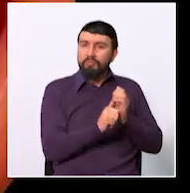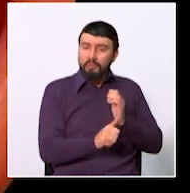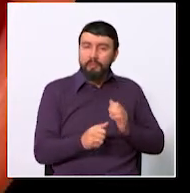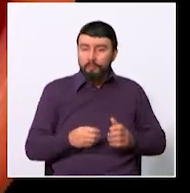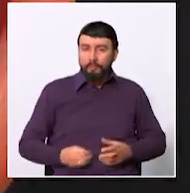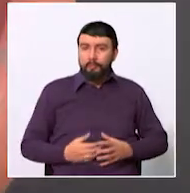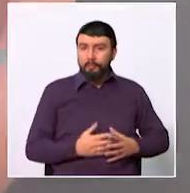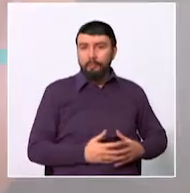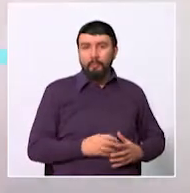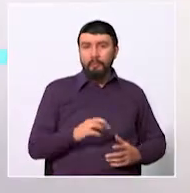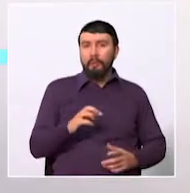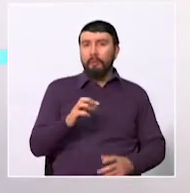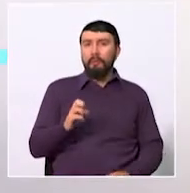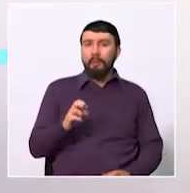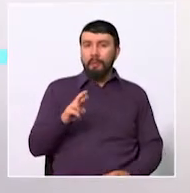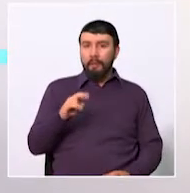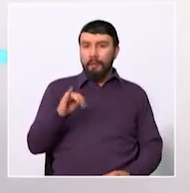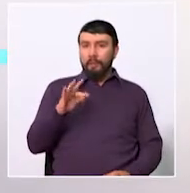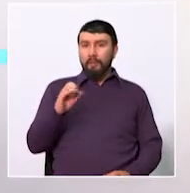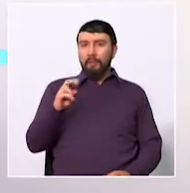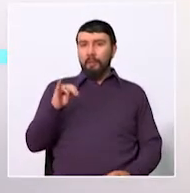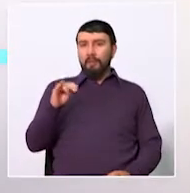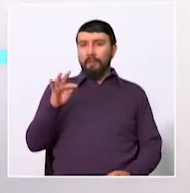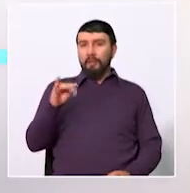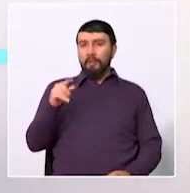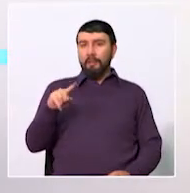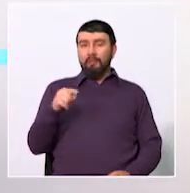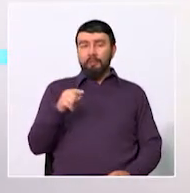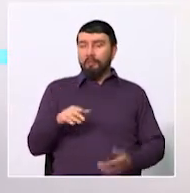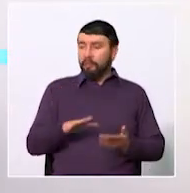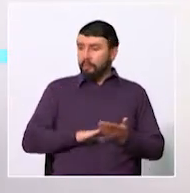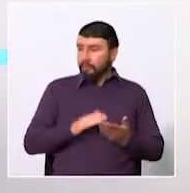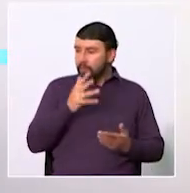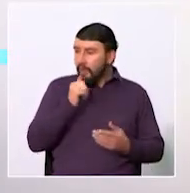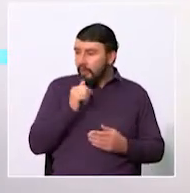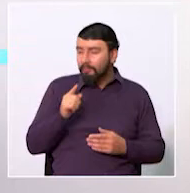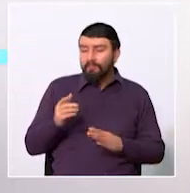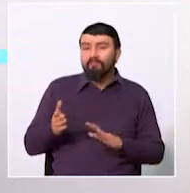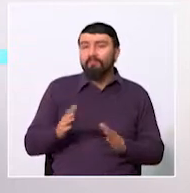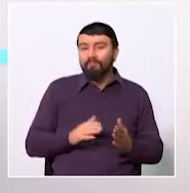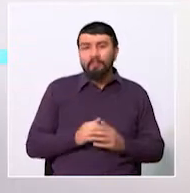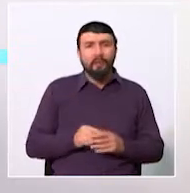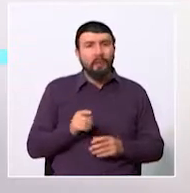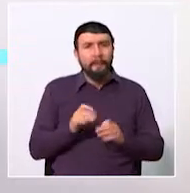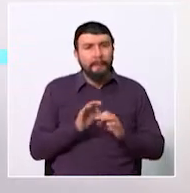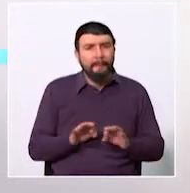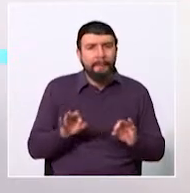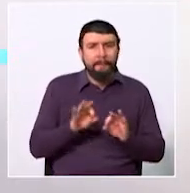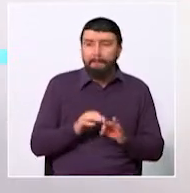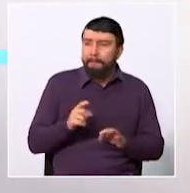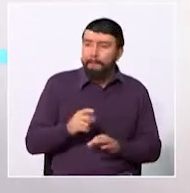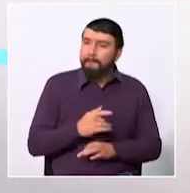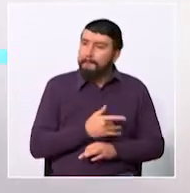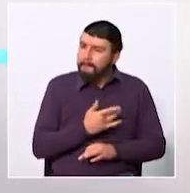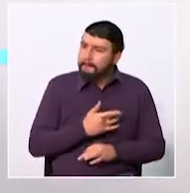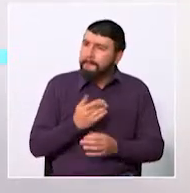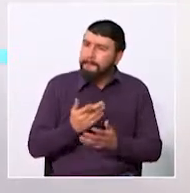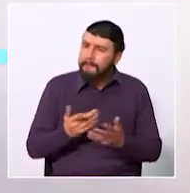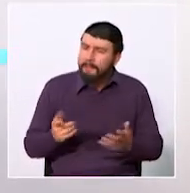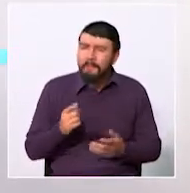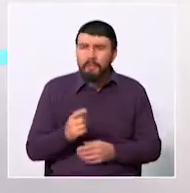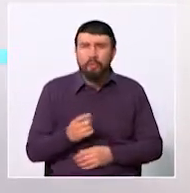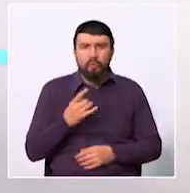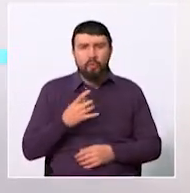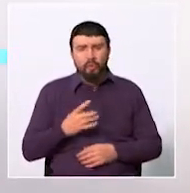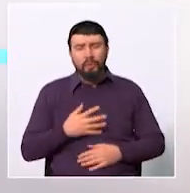y si no le corren se muere entonces es muy importante que ustedes ante esa sintomatología de dolor